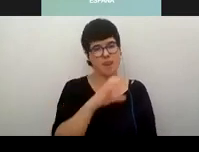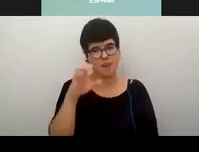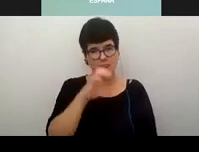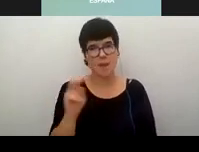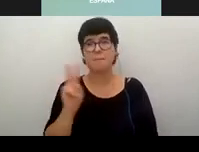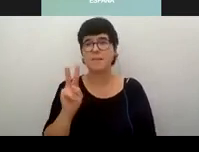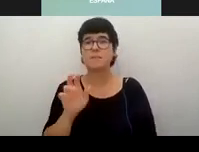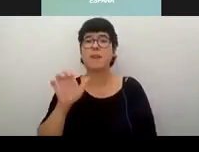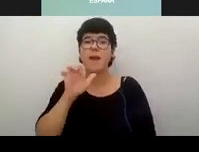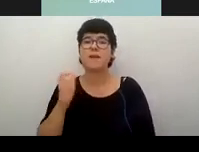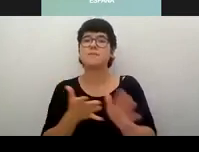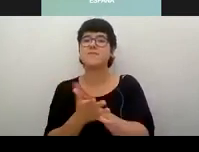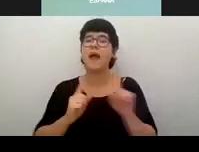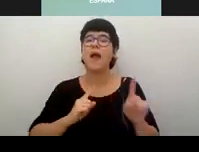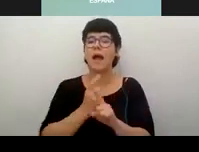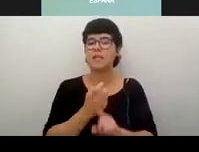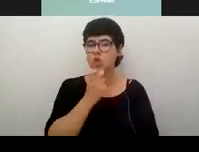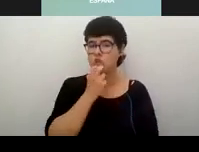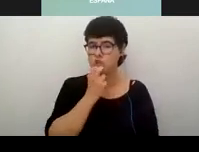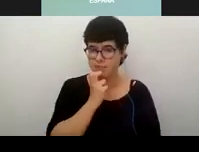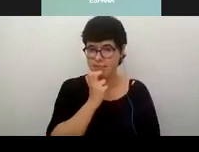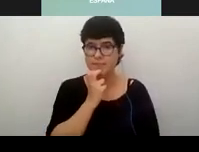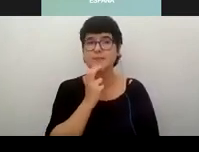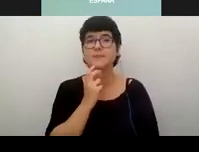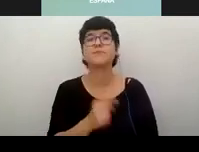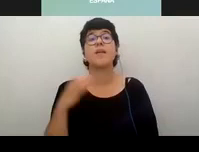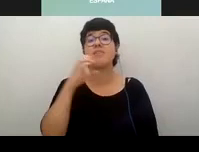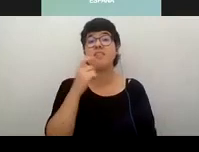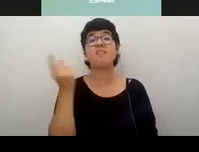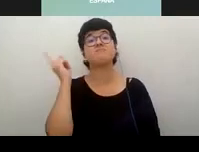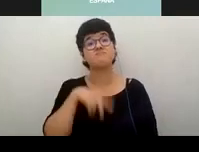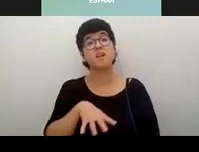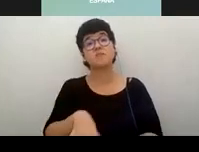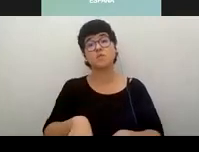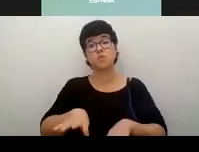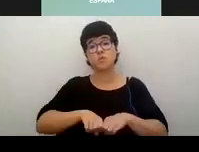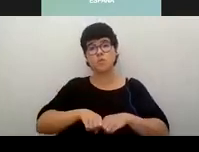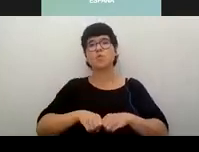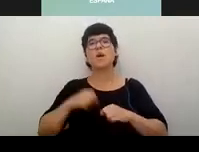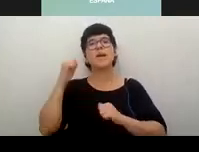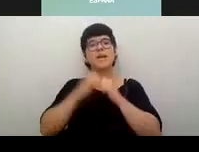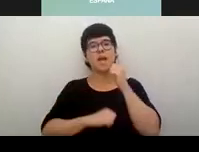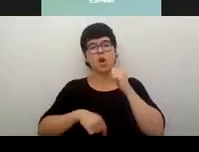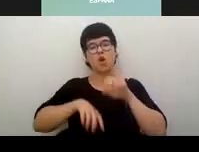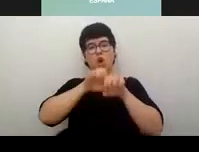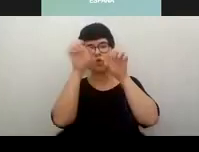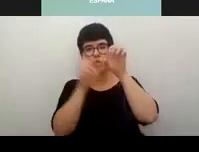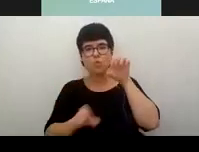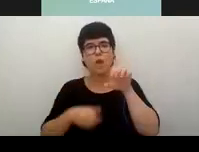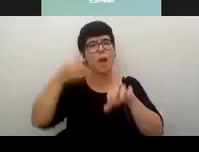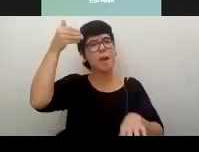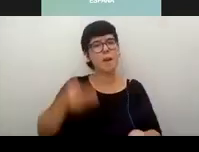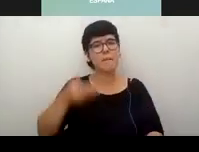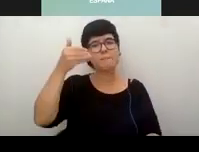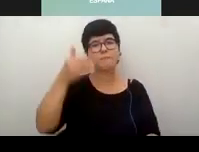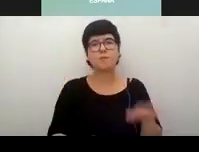E. La C además aumenta la absorción de hierro a nivel intestinal y es esencial en la formación de colágeno, que como bien